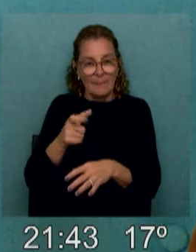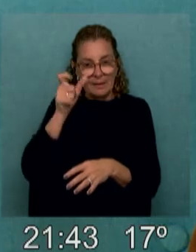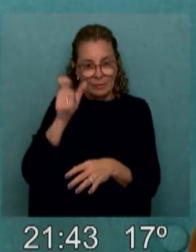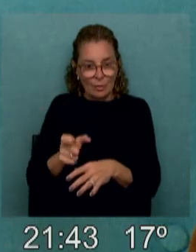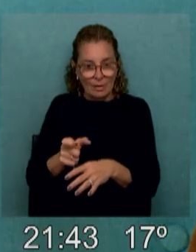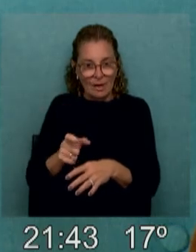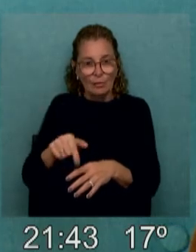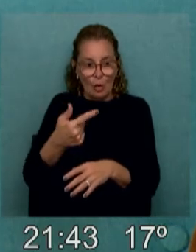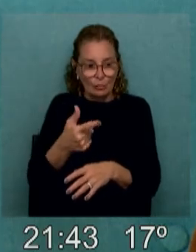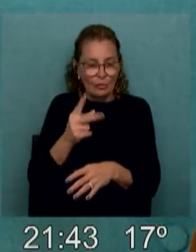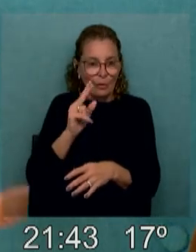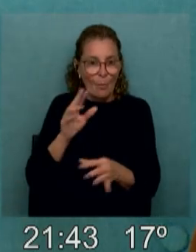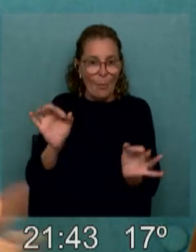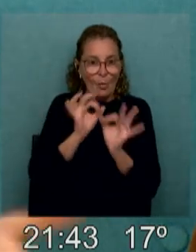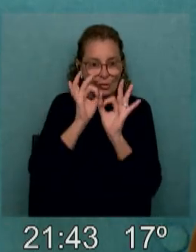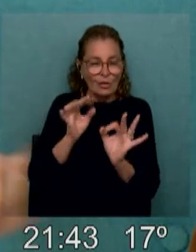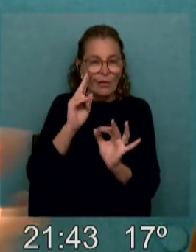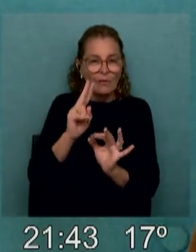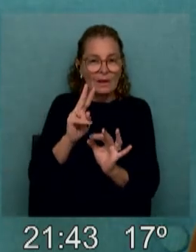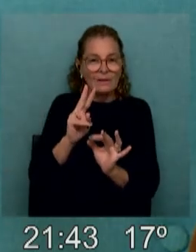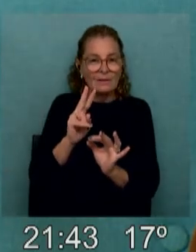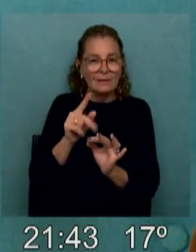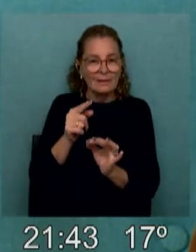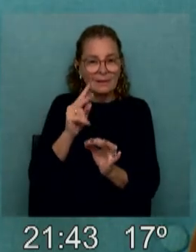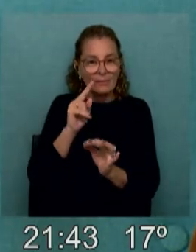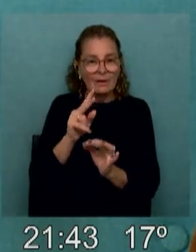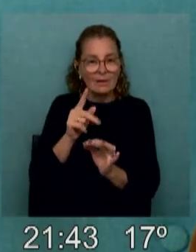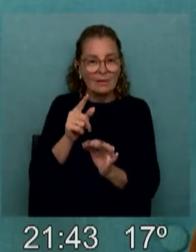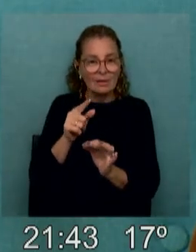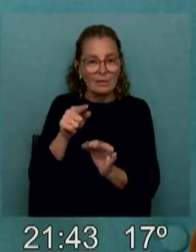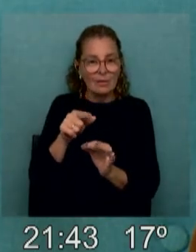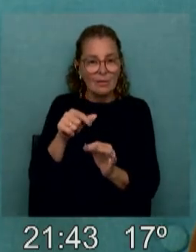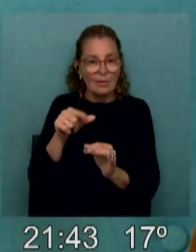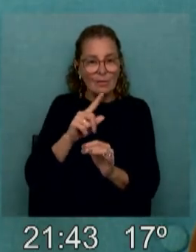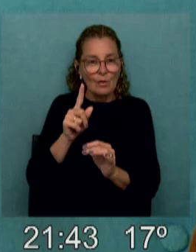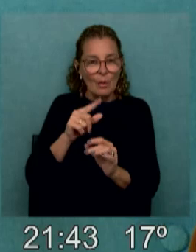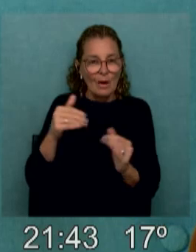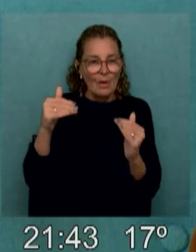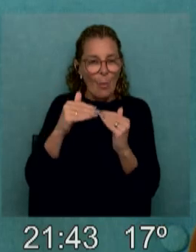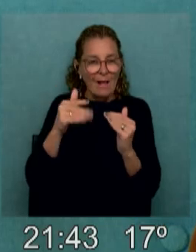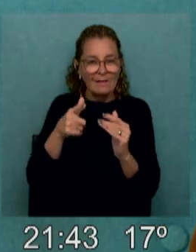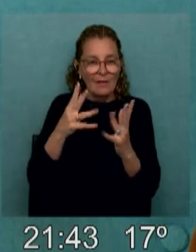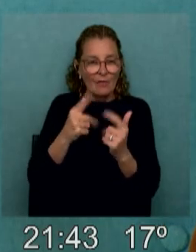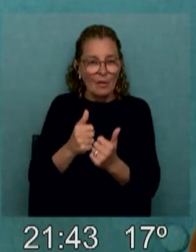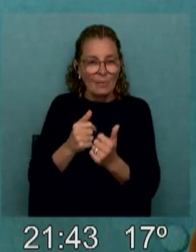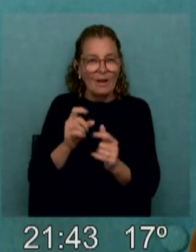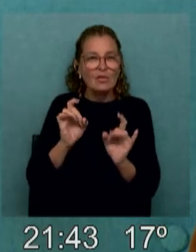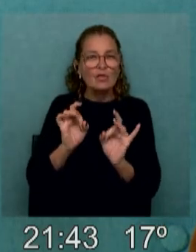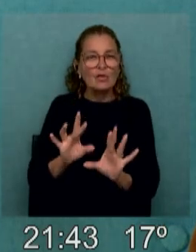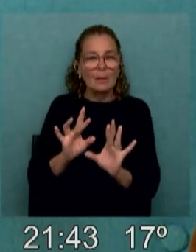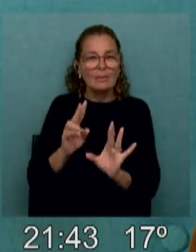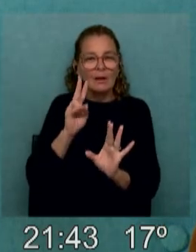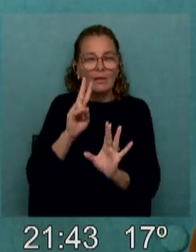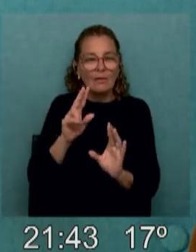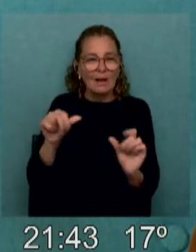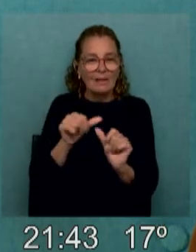que algunas cosas, sin tener esa oportunidad, y ver que no funcionaba igual de esa forma, o sea, si simplemente... Lo que había que